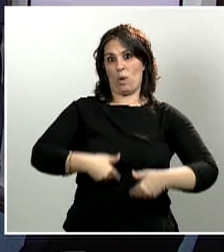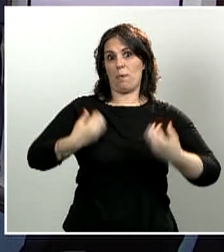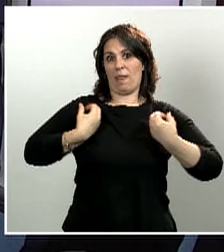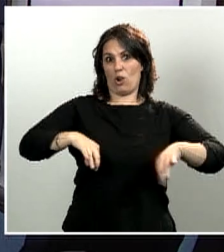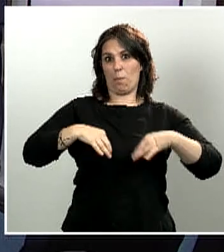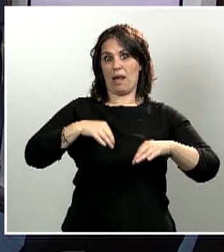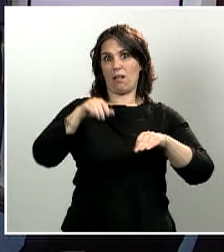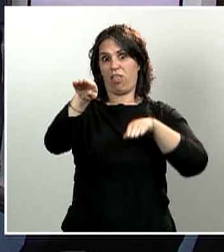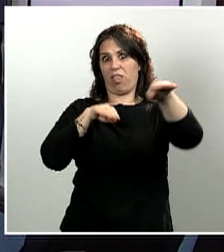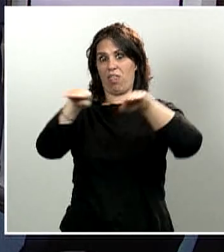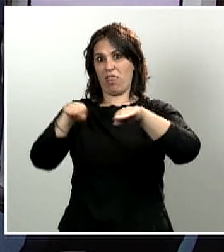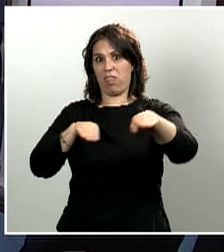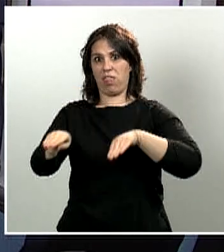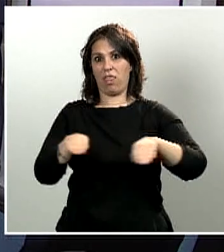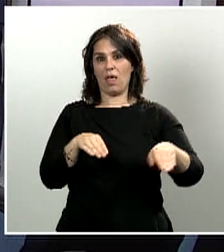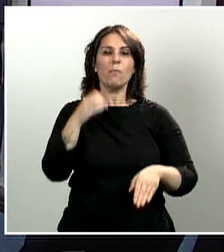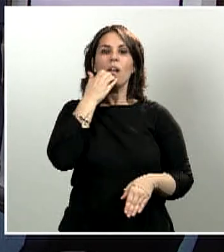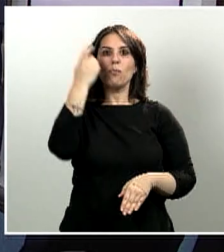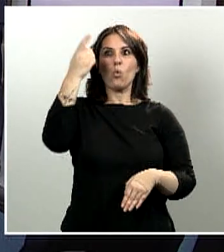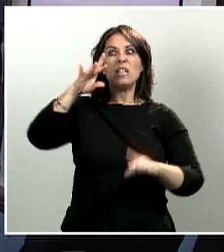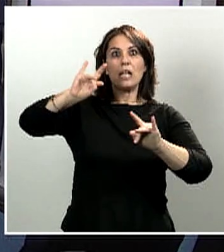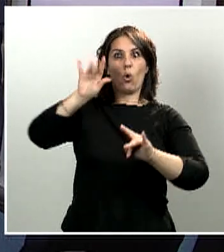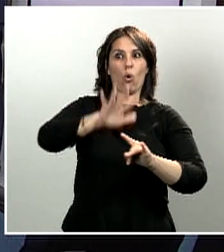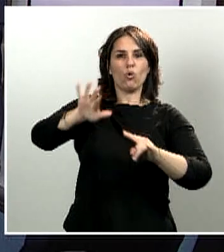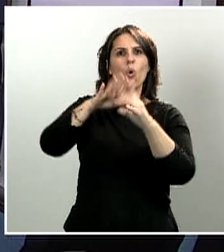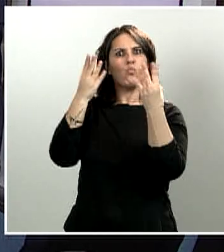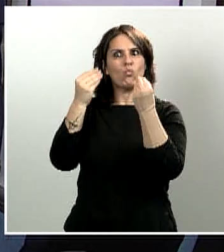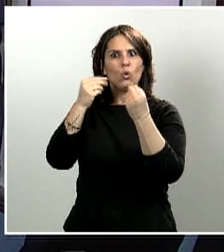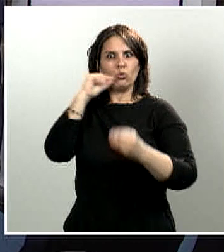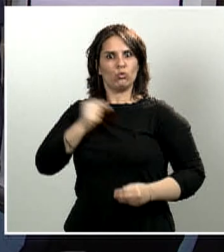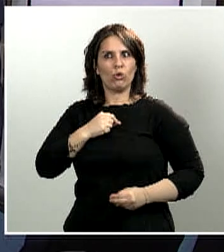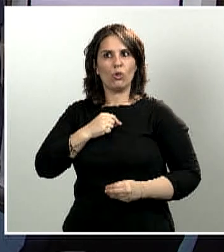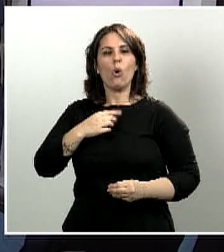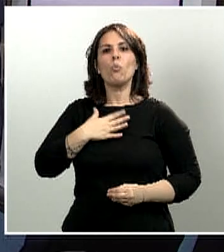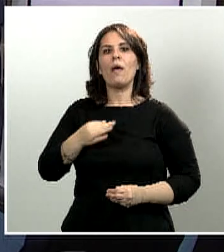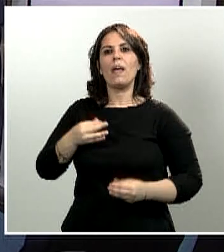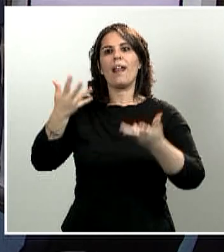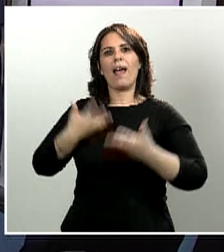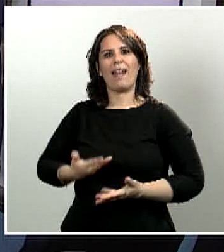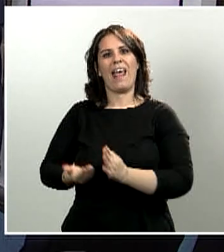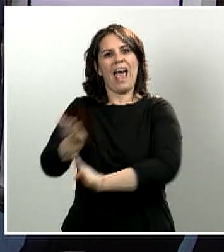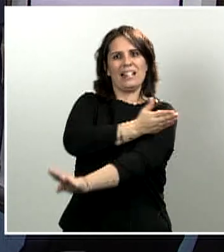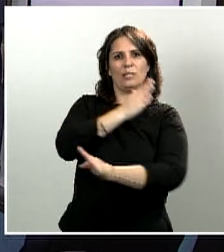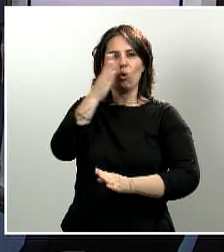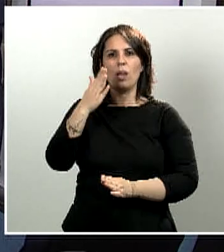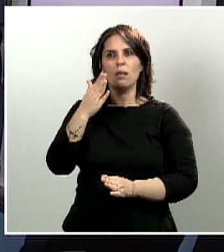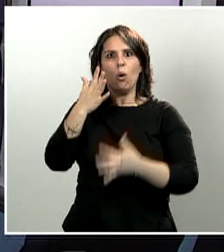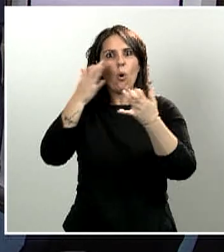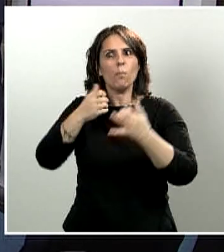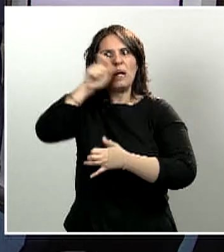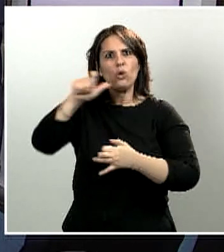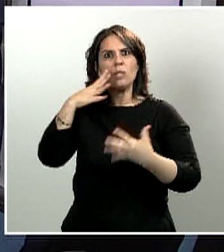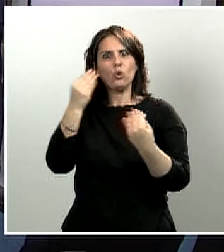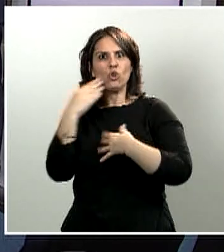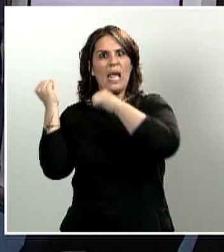con más casos pudiera relajarse antes porque hay más inmunidad de grupo? Pero Cambio 16 lo pregunta desde